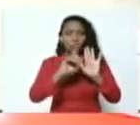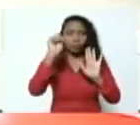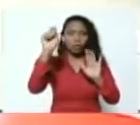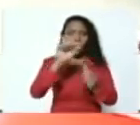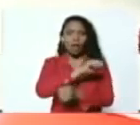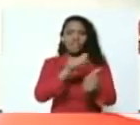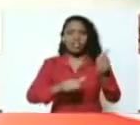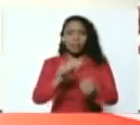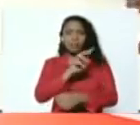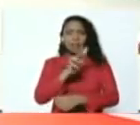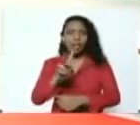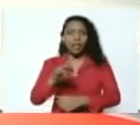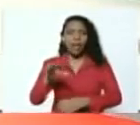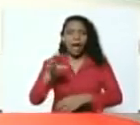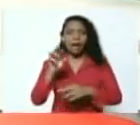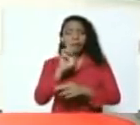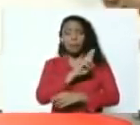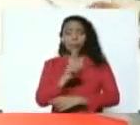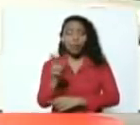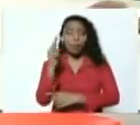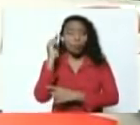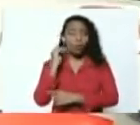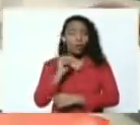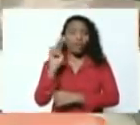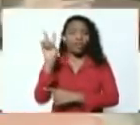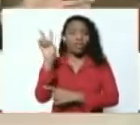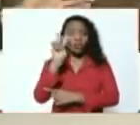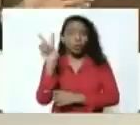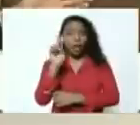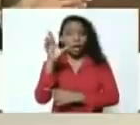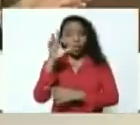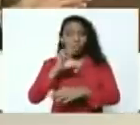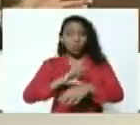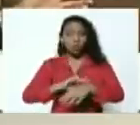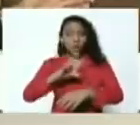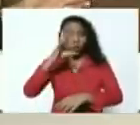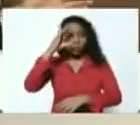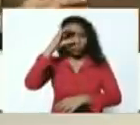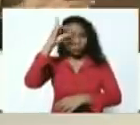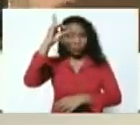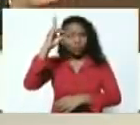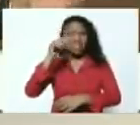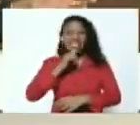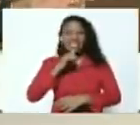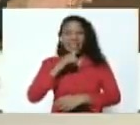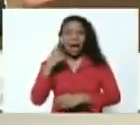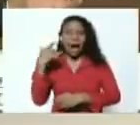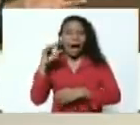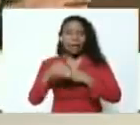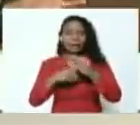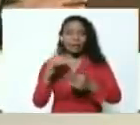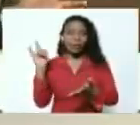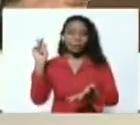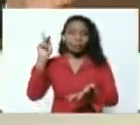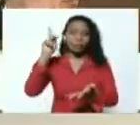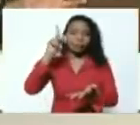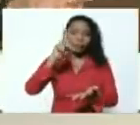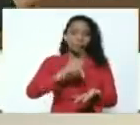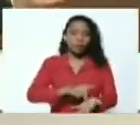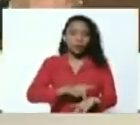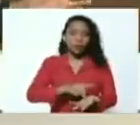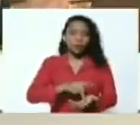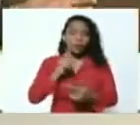vicepresidenta de la República Bolivariana de Venezuela, doctora Delcy Rodríguez, quien está aterrizando, llegando